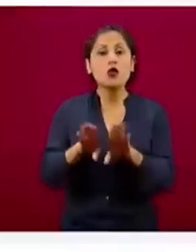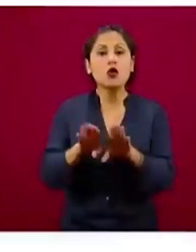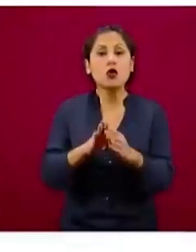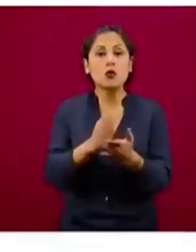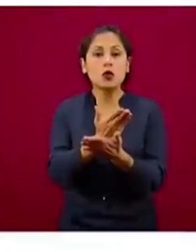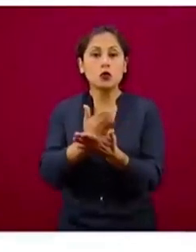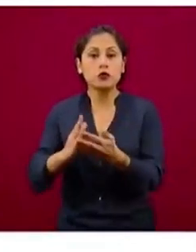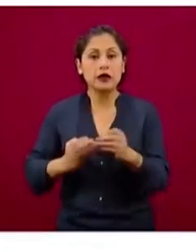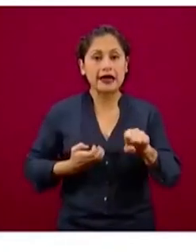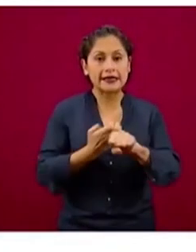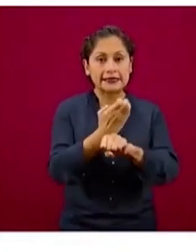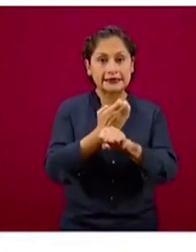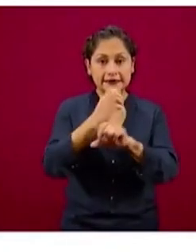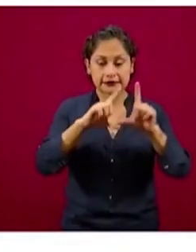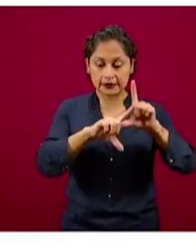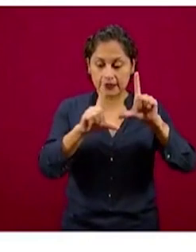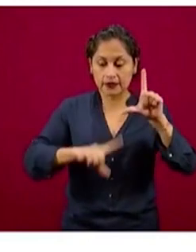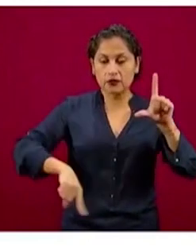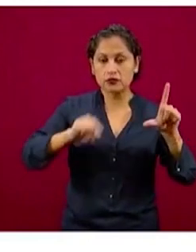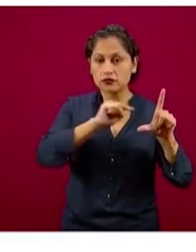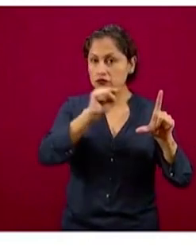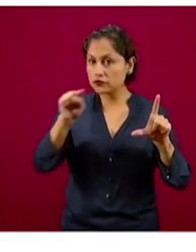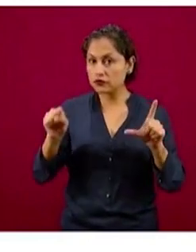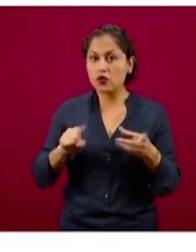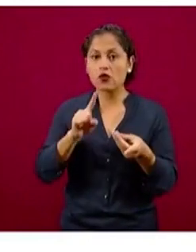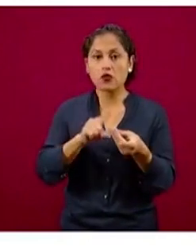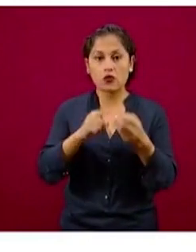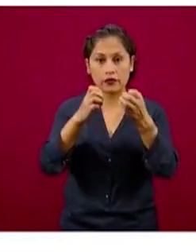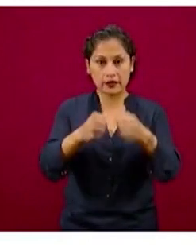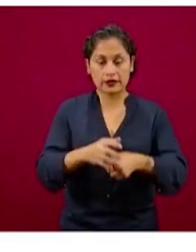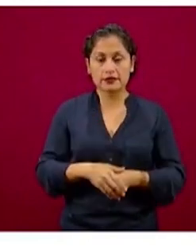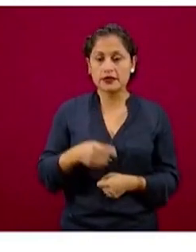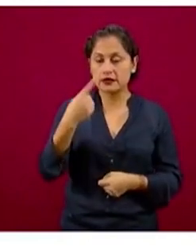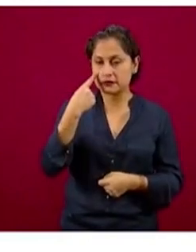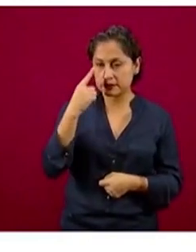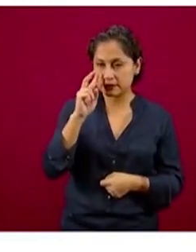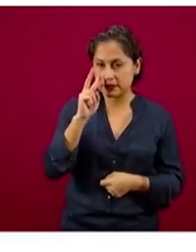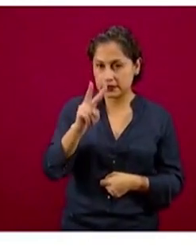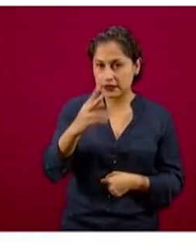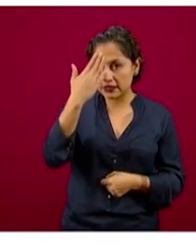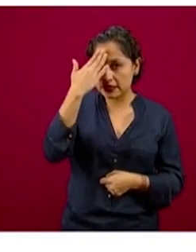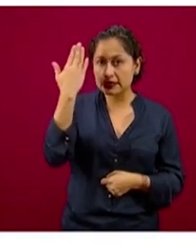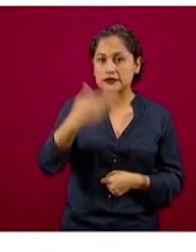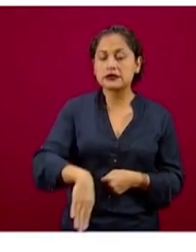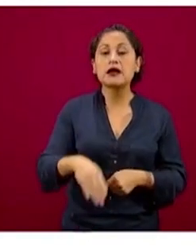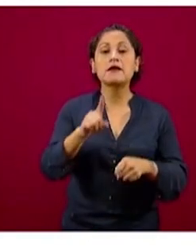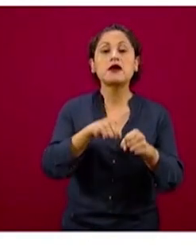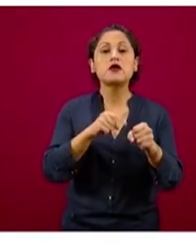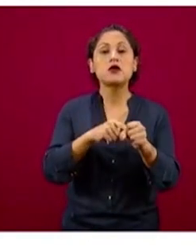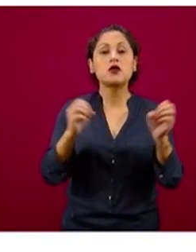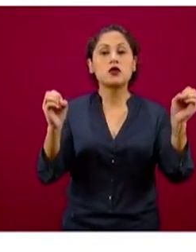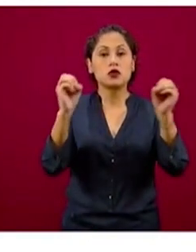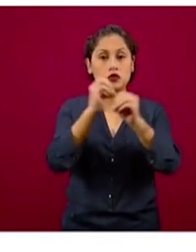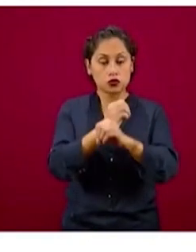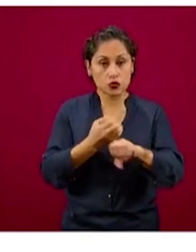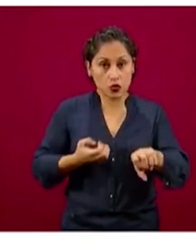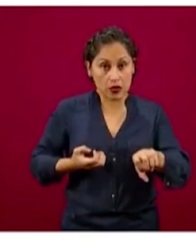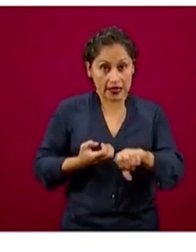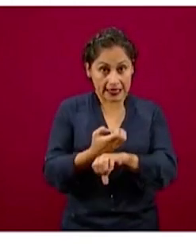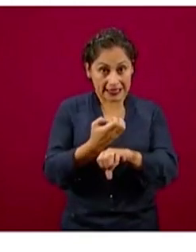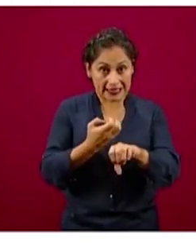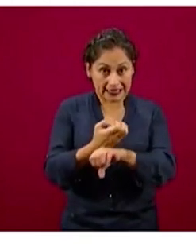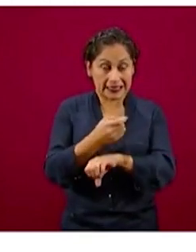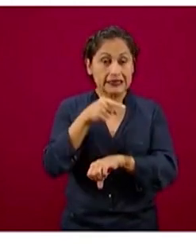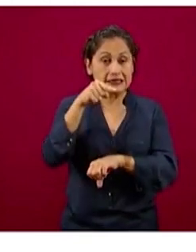entidades federativas los colores más oscuros ya saben ustedes representan las entidades federativas con la mayor carga